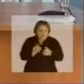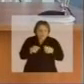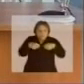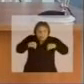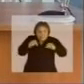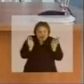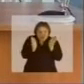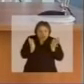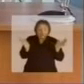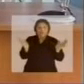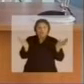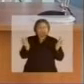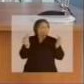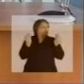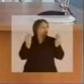motitos,